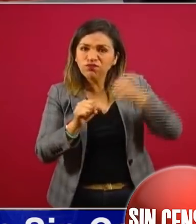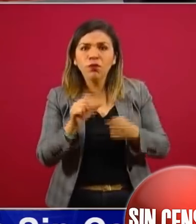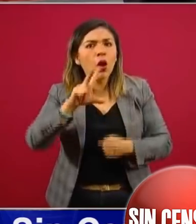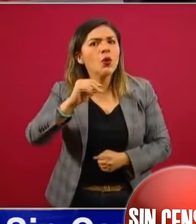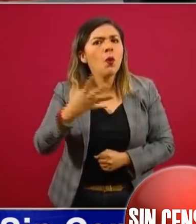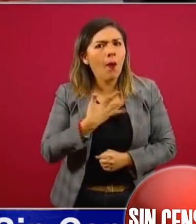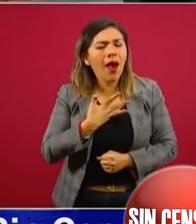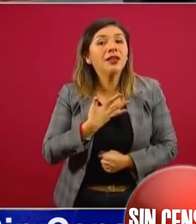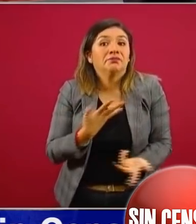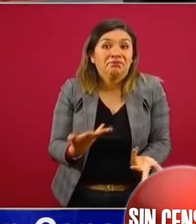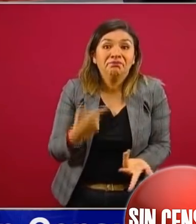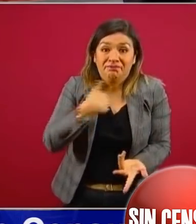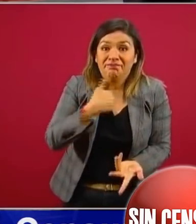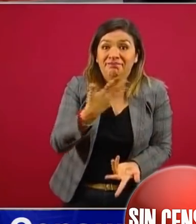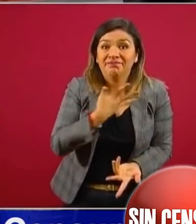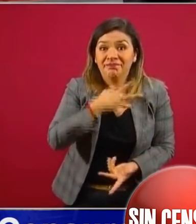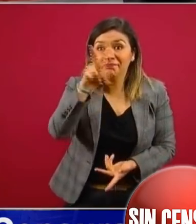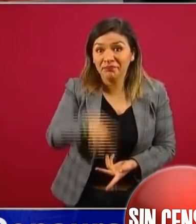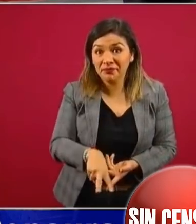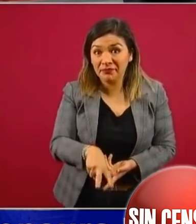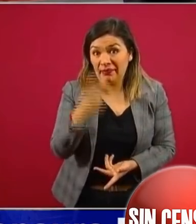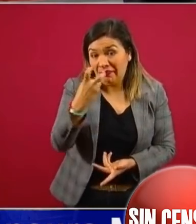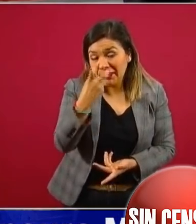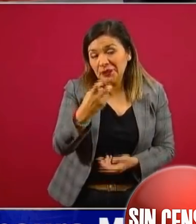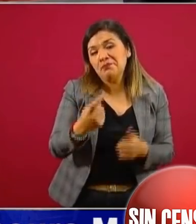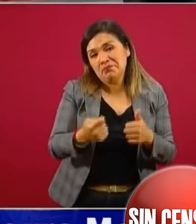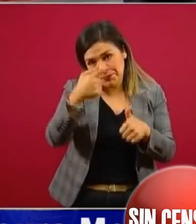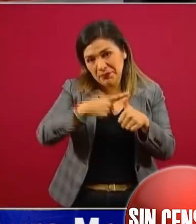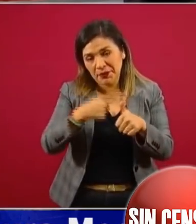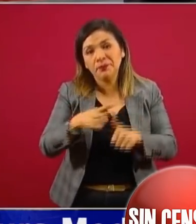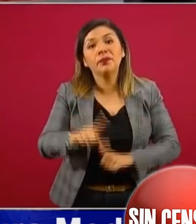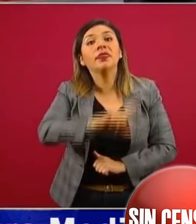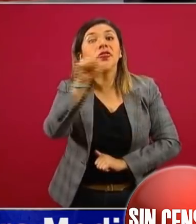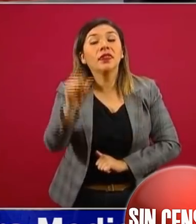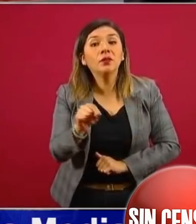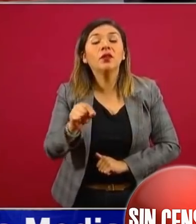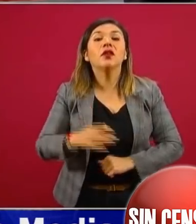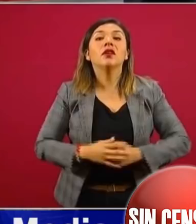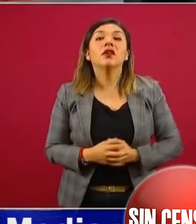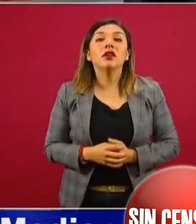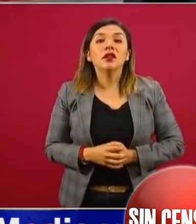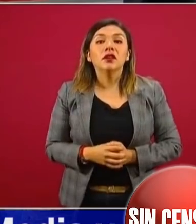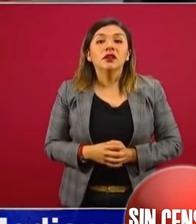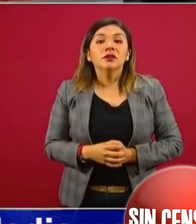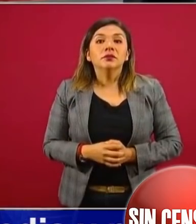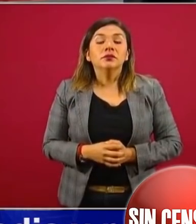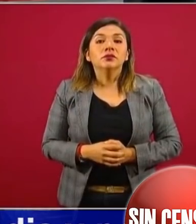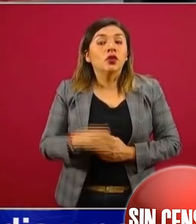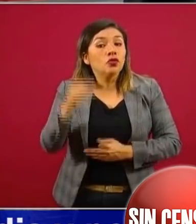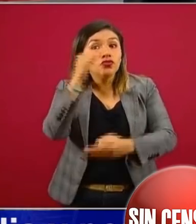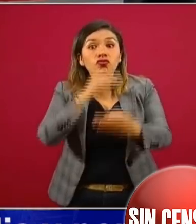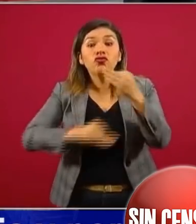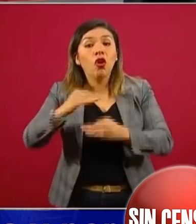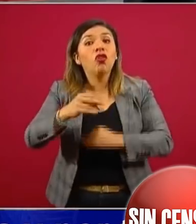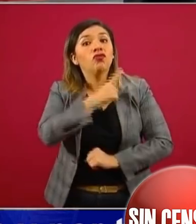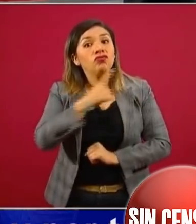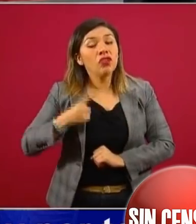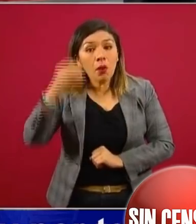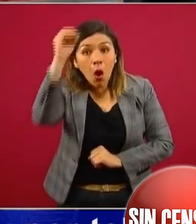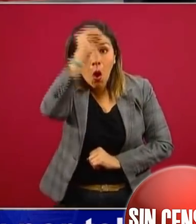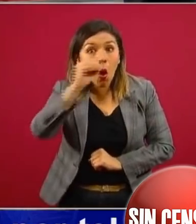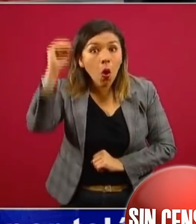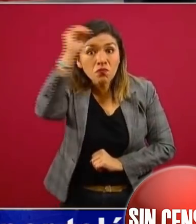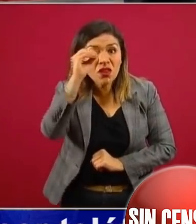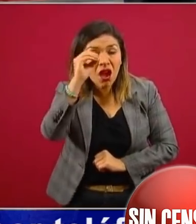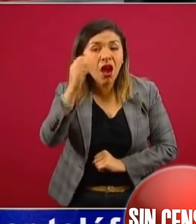tenemos. Primero eso, y luego de que todos opinaran, que